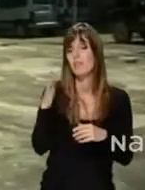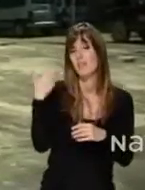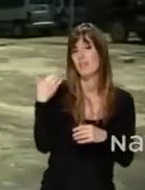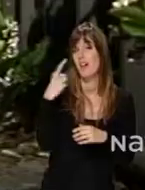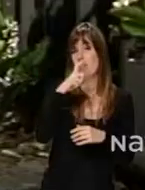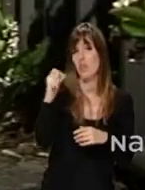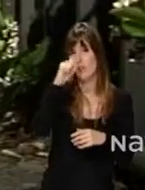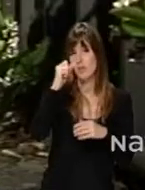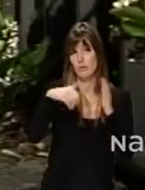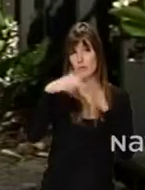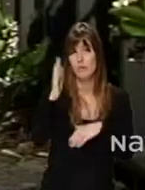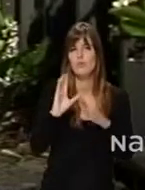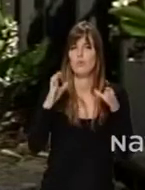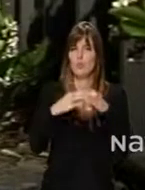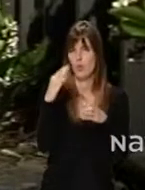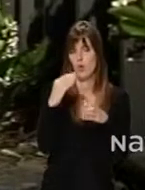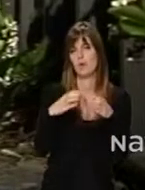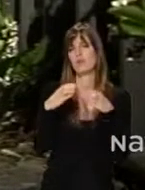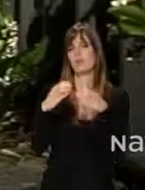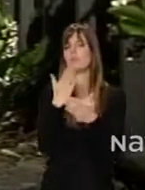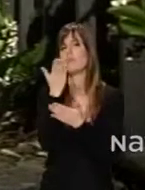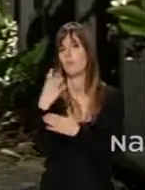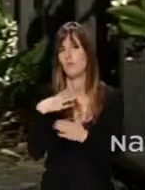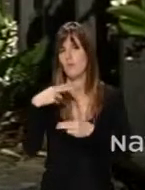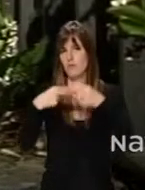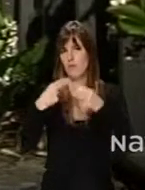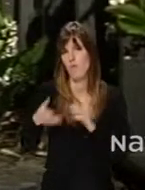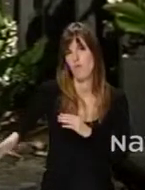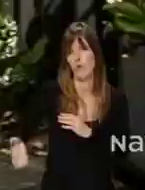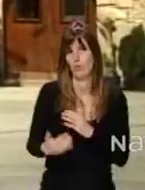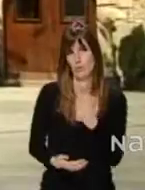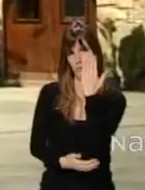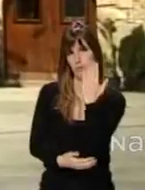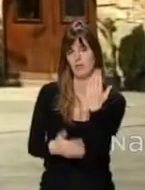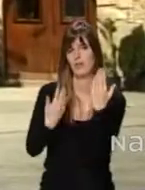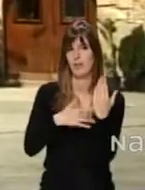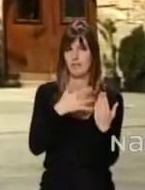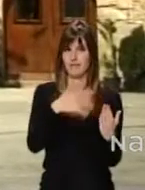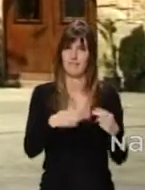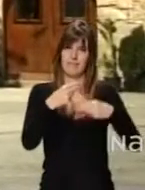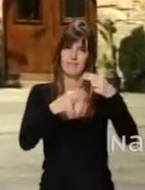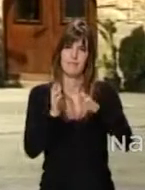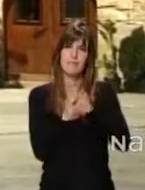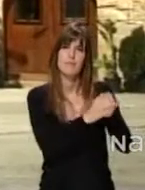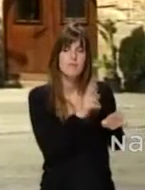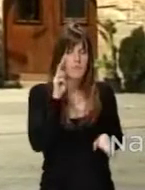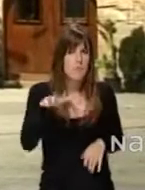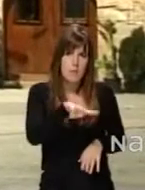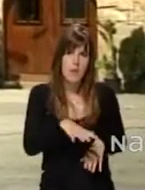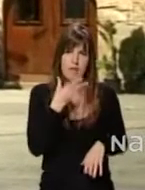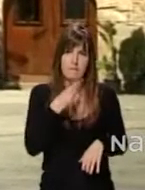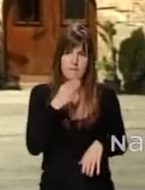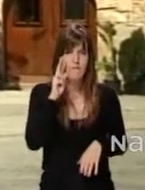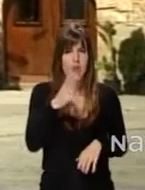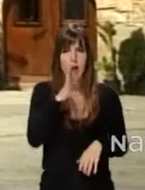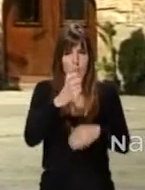pico años, que pidieron ese frontón. Mincho, esta plaza es preciosa, estamos viendo un pozo. Sí. ¿Ahí venía la gente a sacar